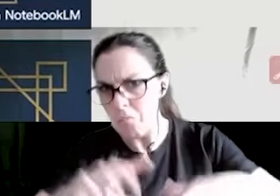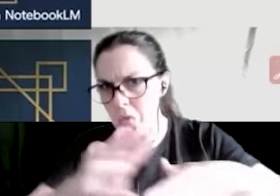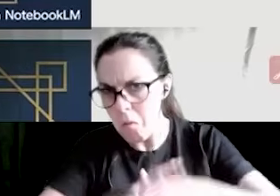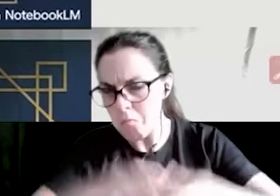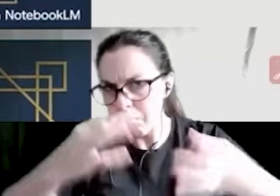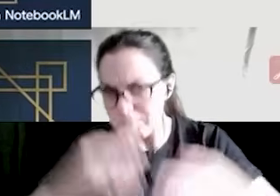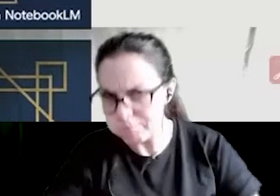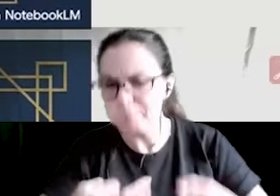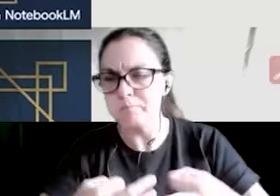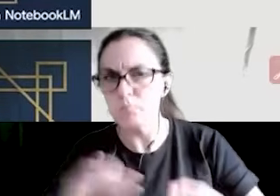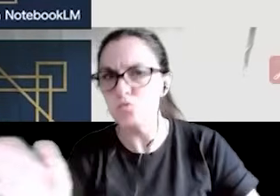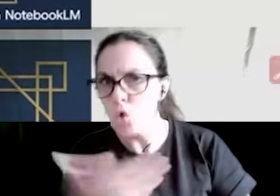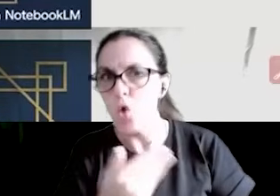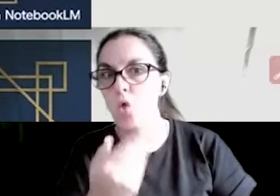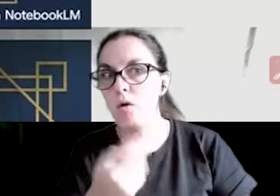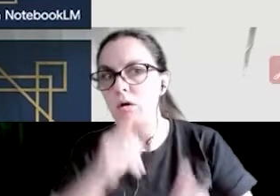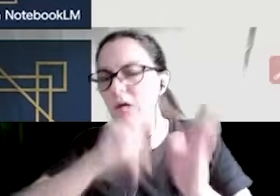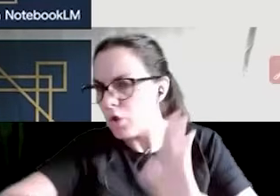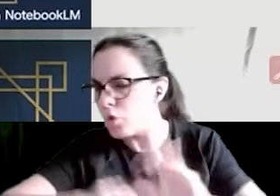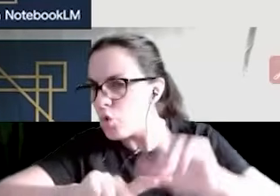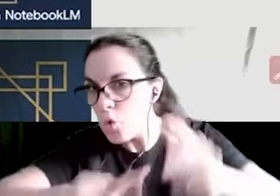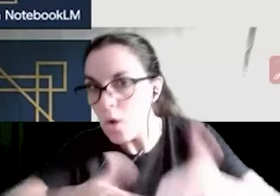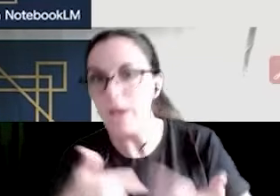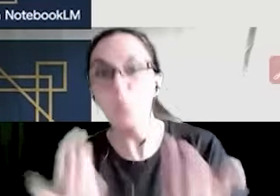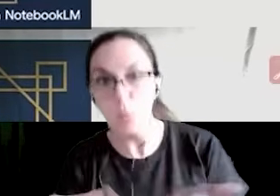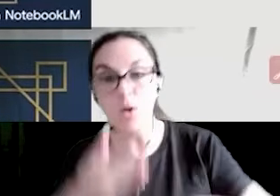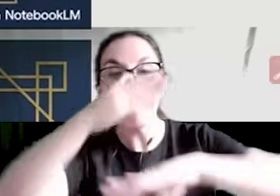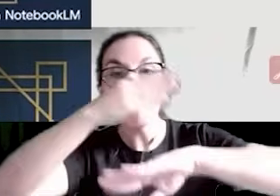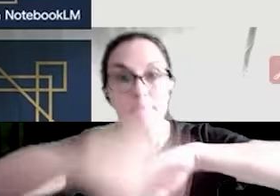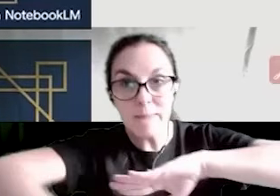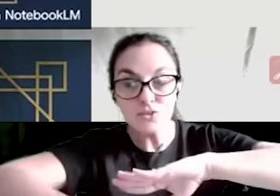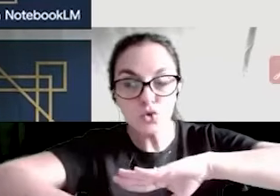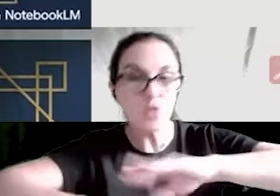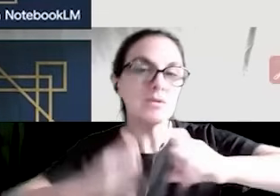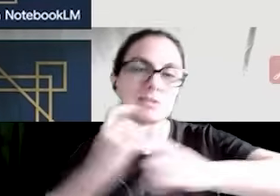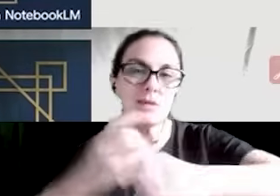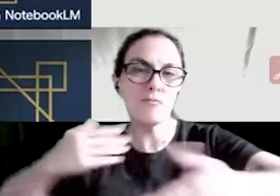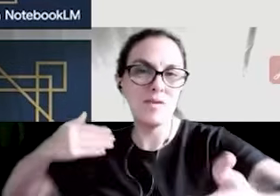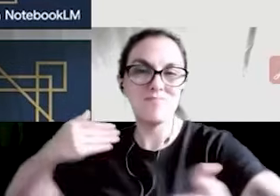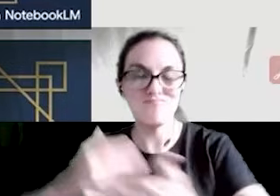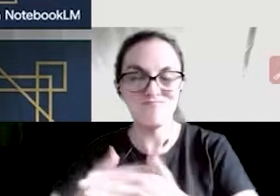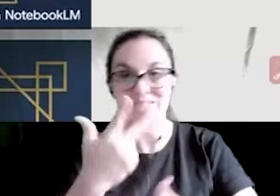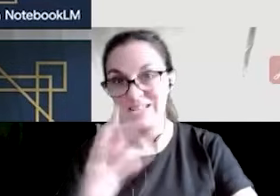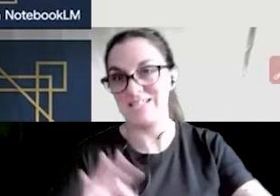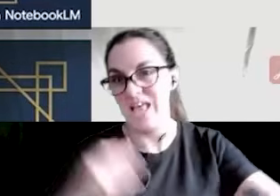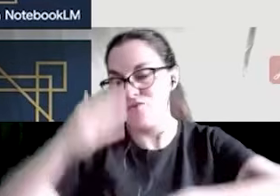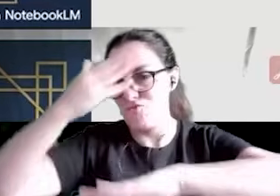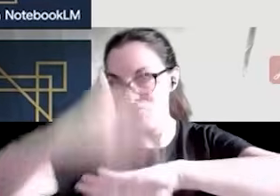significativa, ese plazo de prescripción queda en 3 años. Si por algún